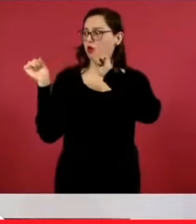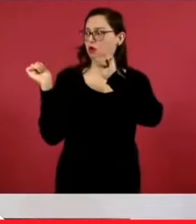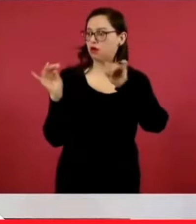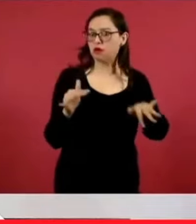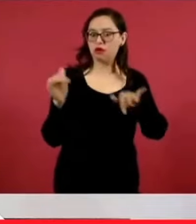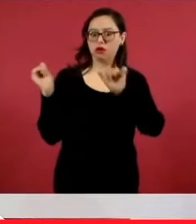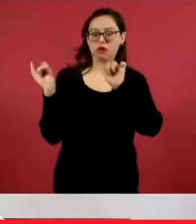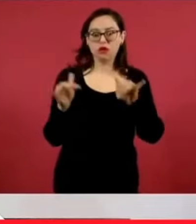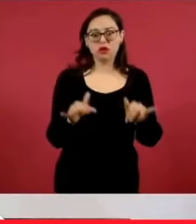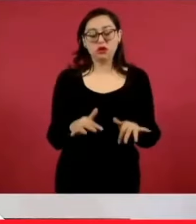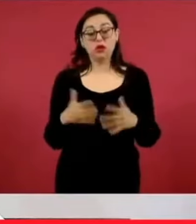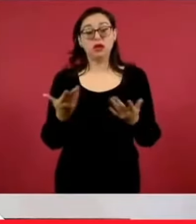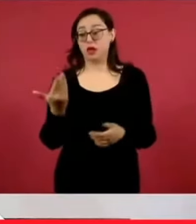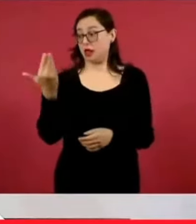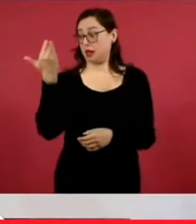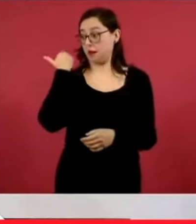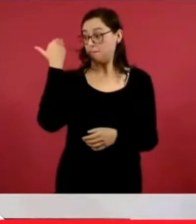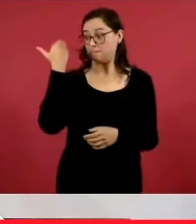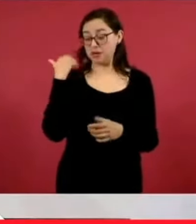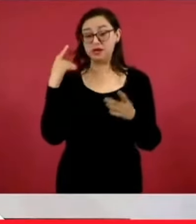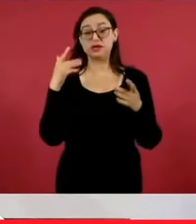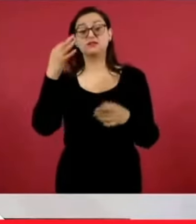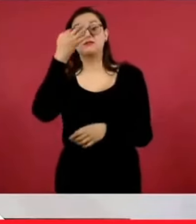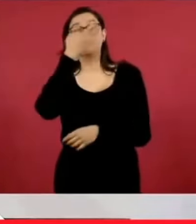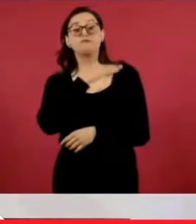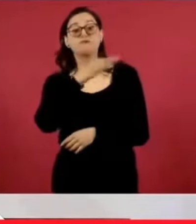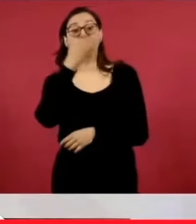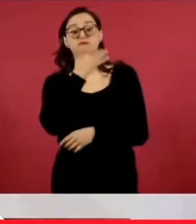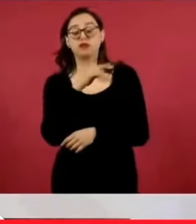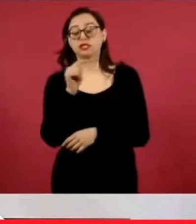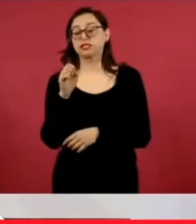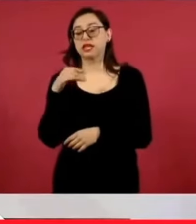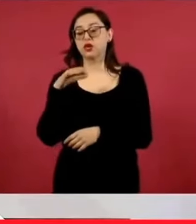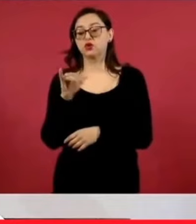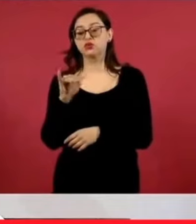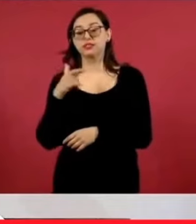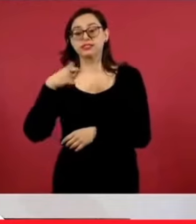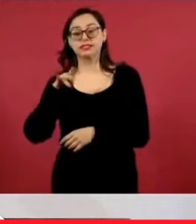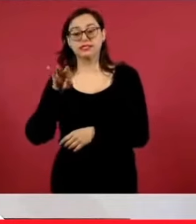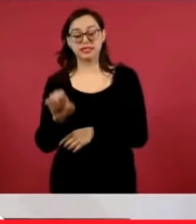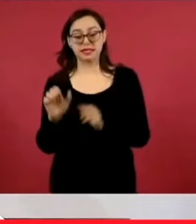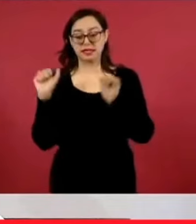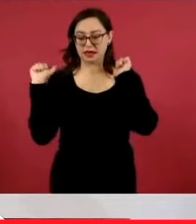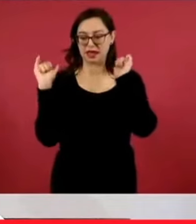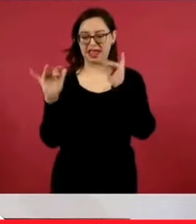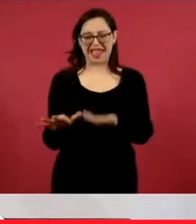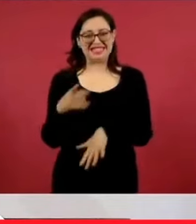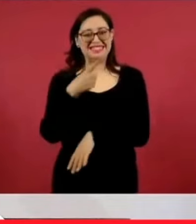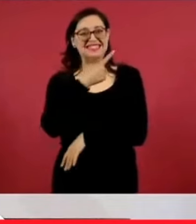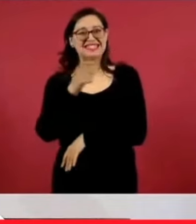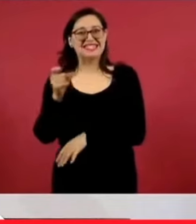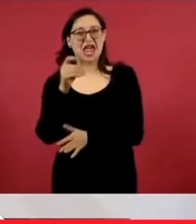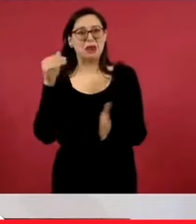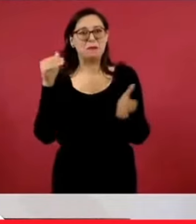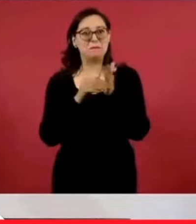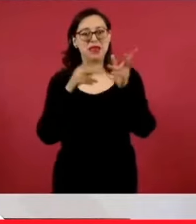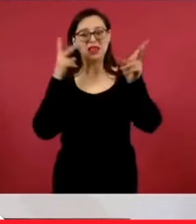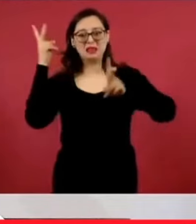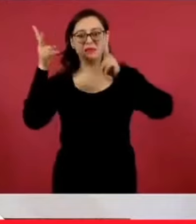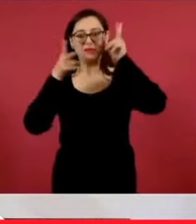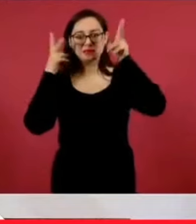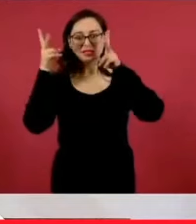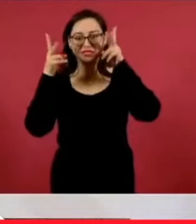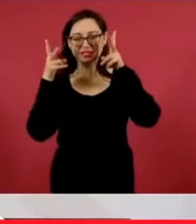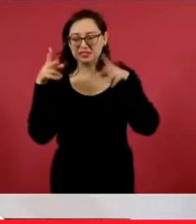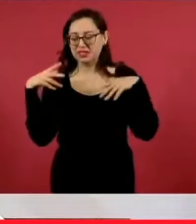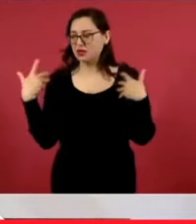el reciente carnaval de Tenosique registró una afluencia superior a los 100 mil visitantes. Esto le da un gran